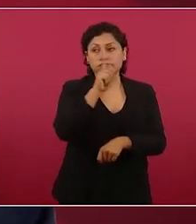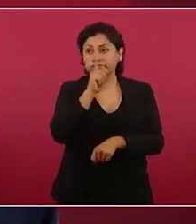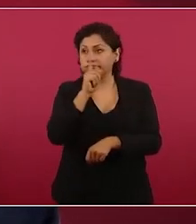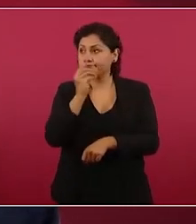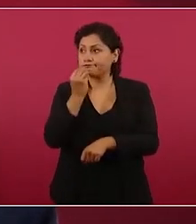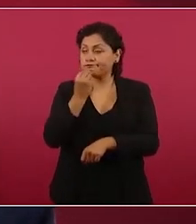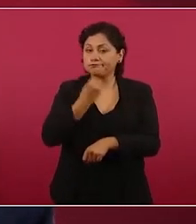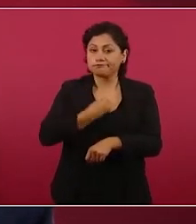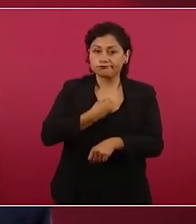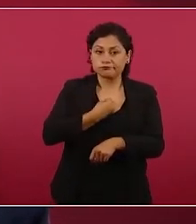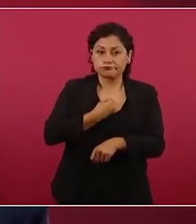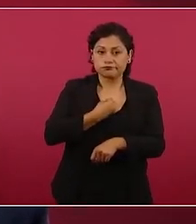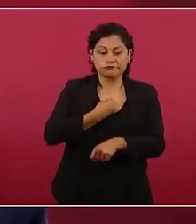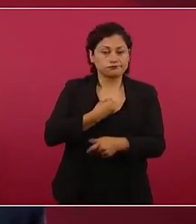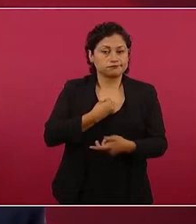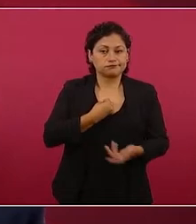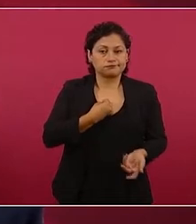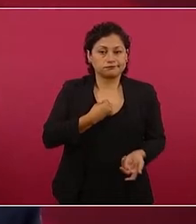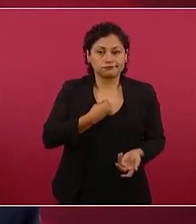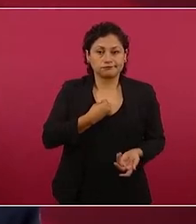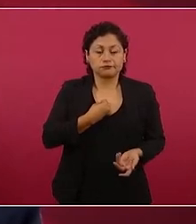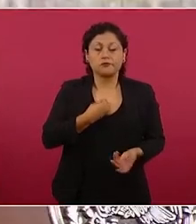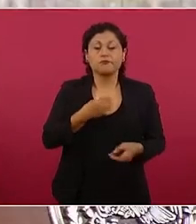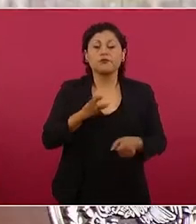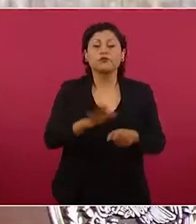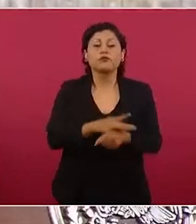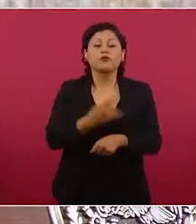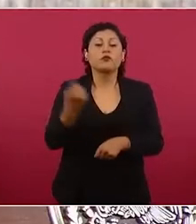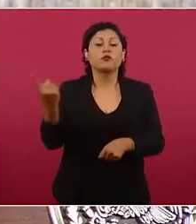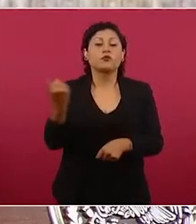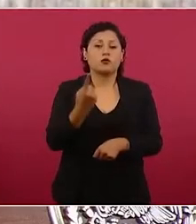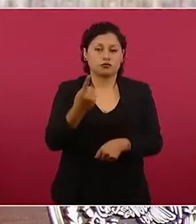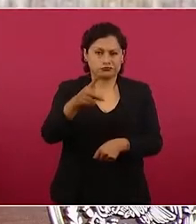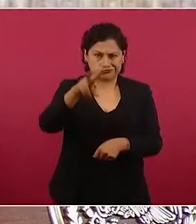porque hay grupos